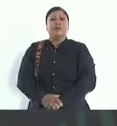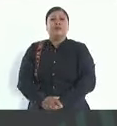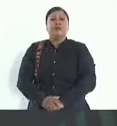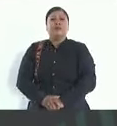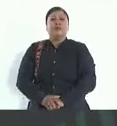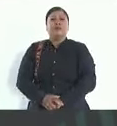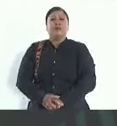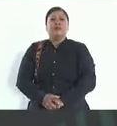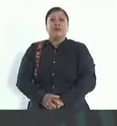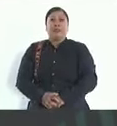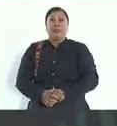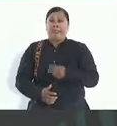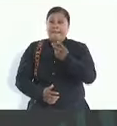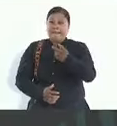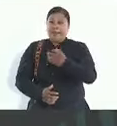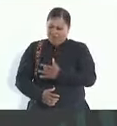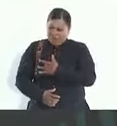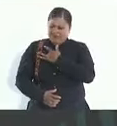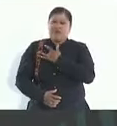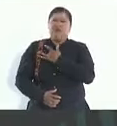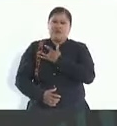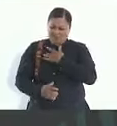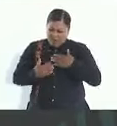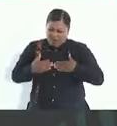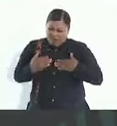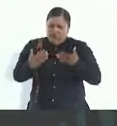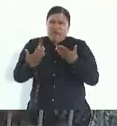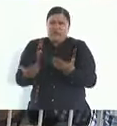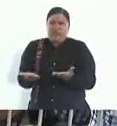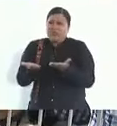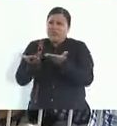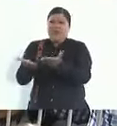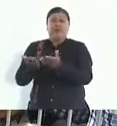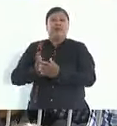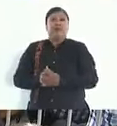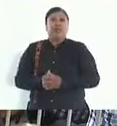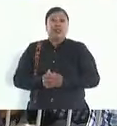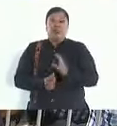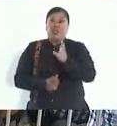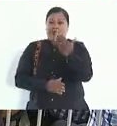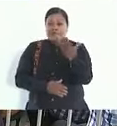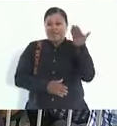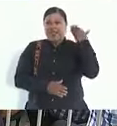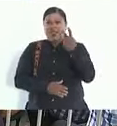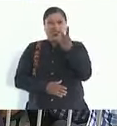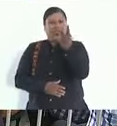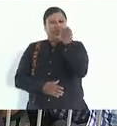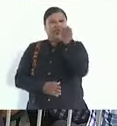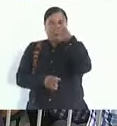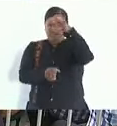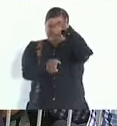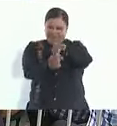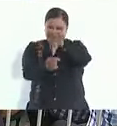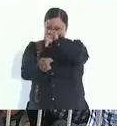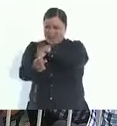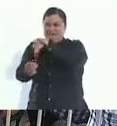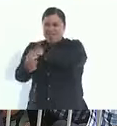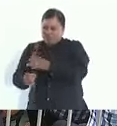que con voto de confianza depositado el 2 de junio permitió este logro